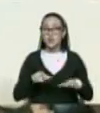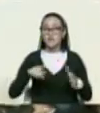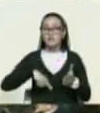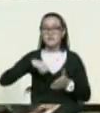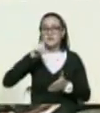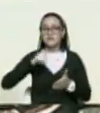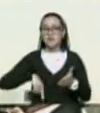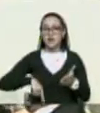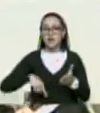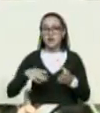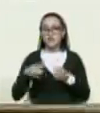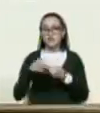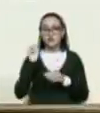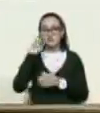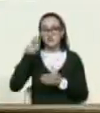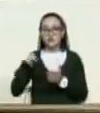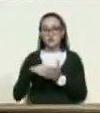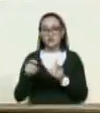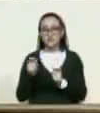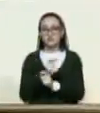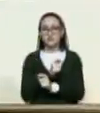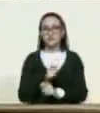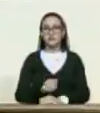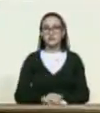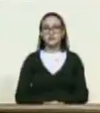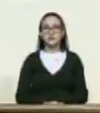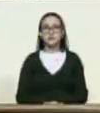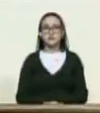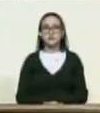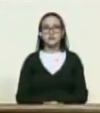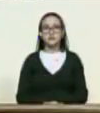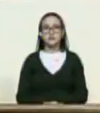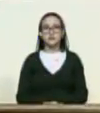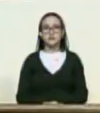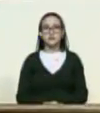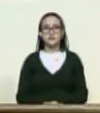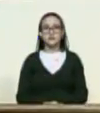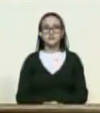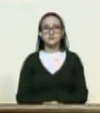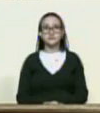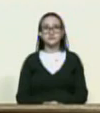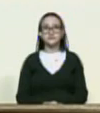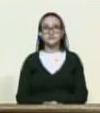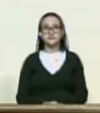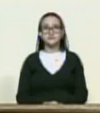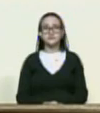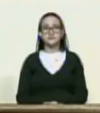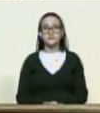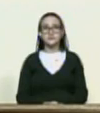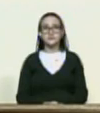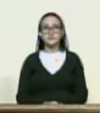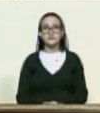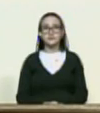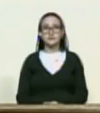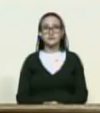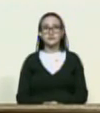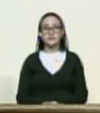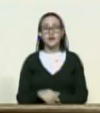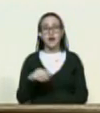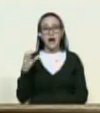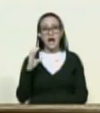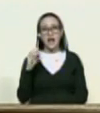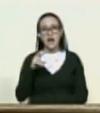en el hemiciclo protocolal del Palacio Federal Legislativo, sede de la Asamblea Nacional Constituyente, en Caracas a